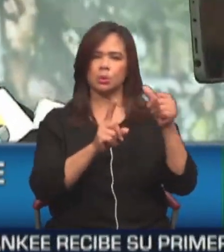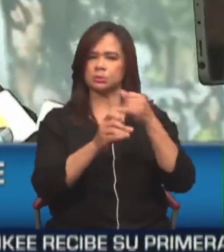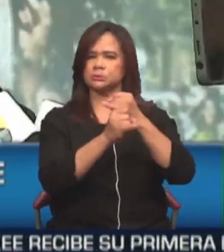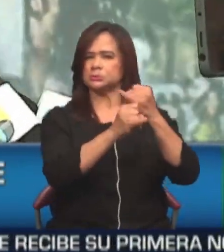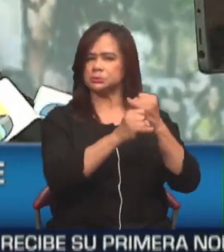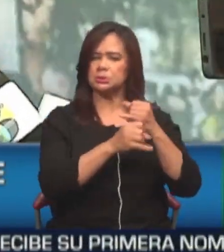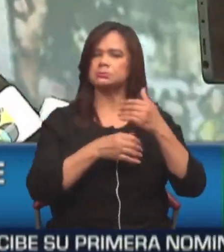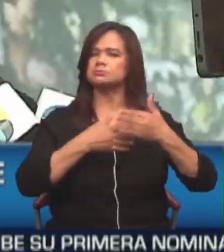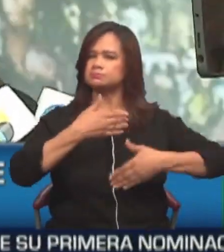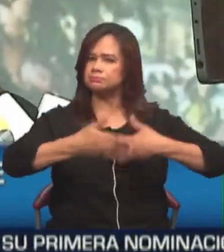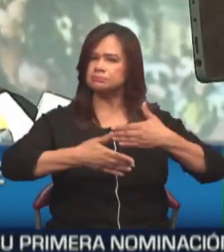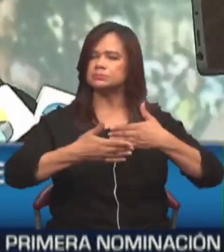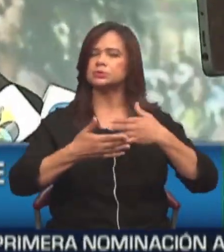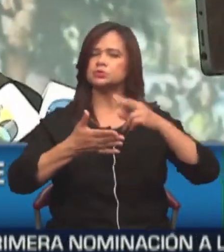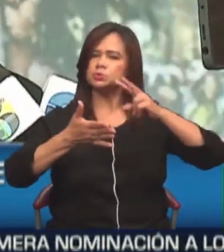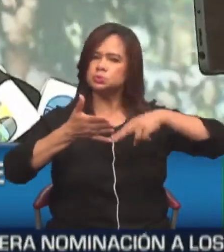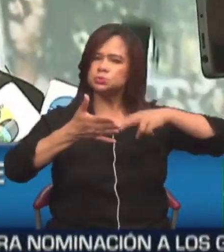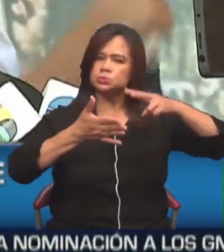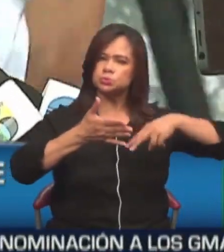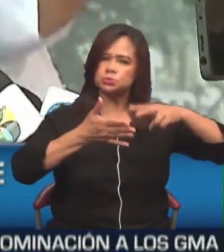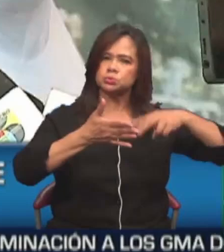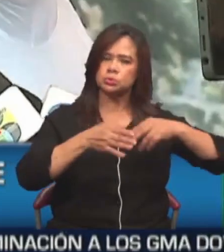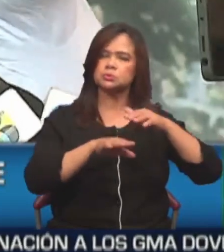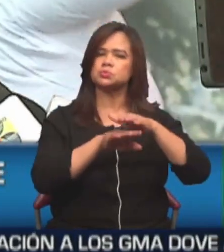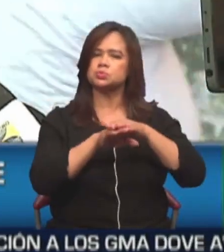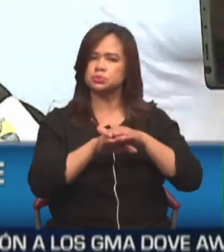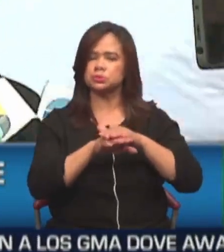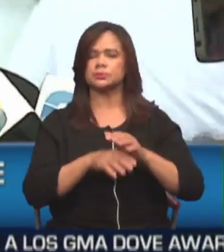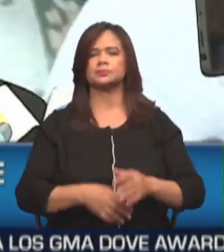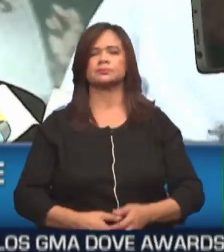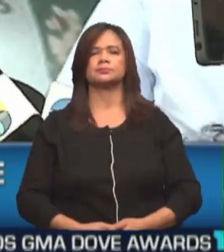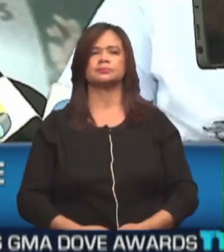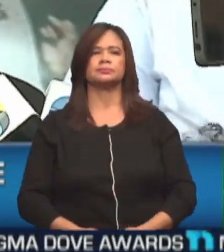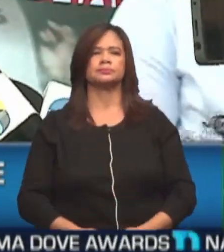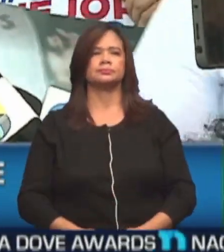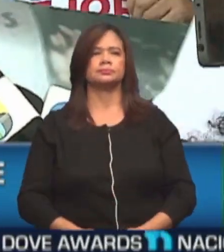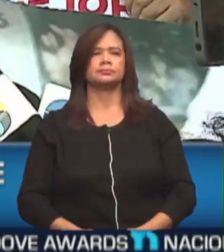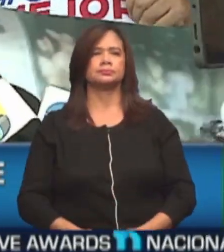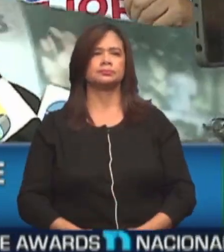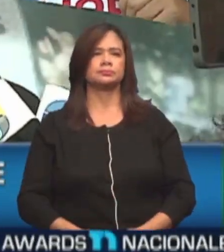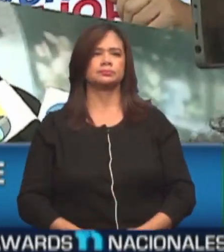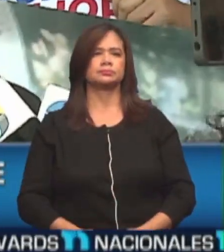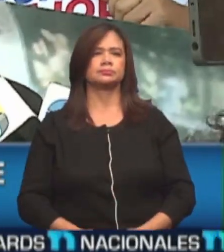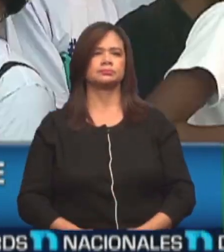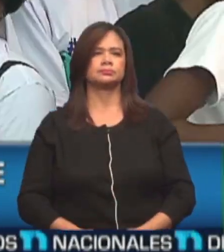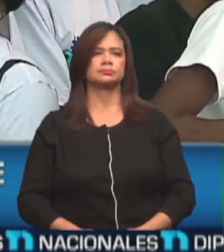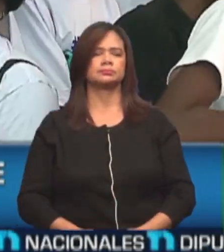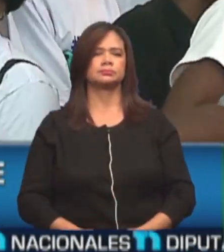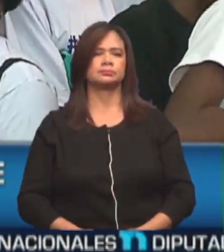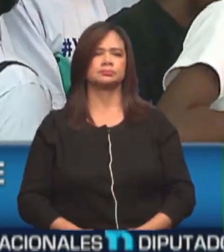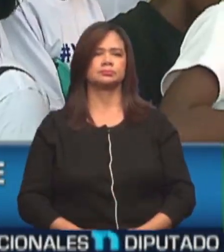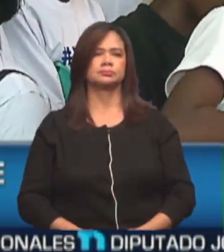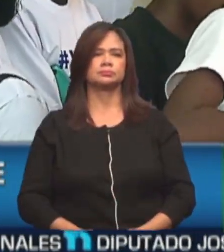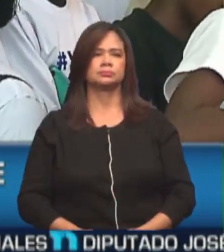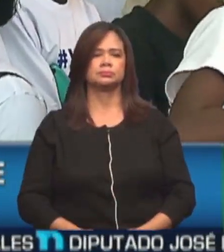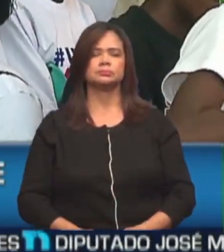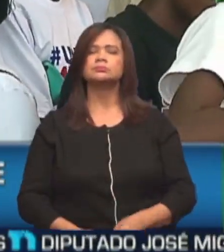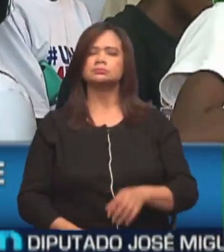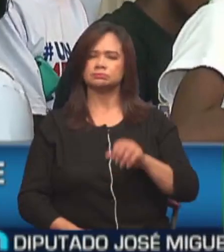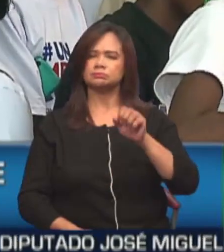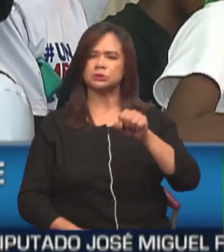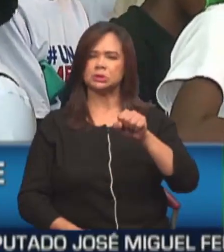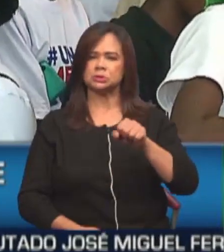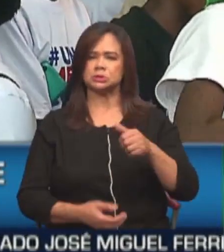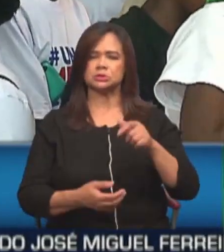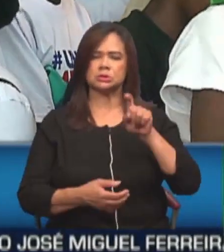han ido leyéndose más despacio la propuesta de código, han puesto el grito en el cielo. Es verdad que se necesita un